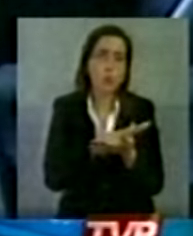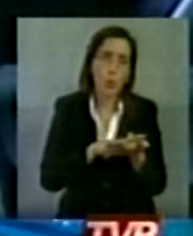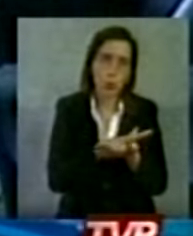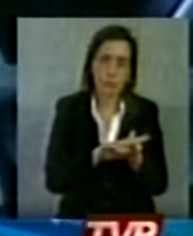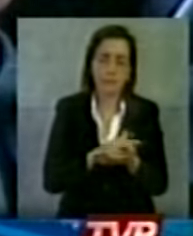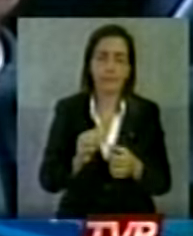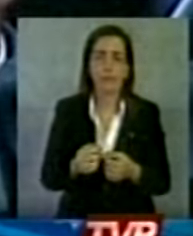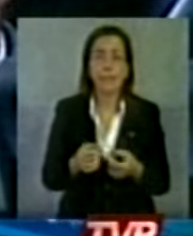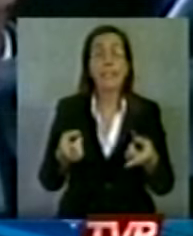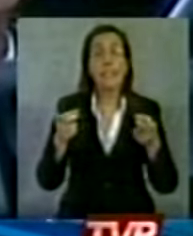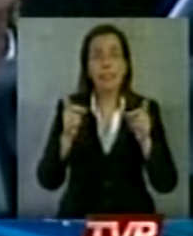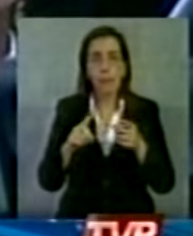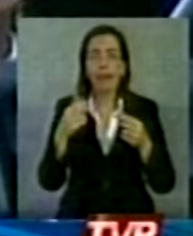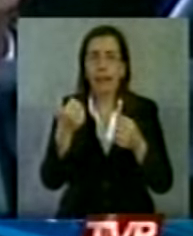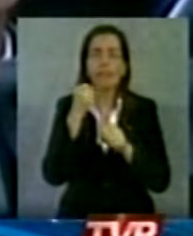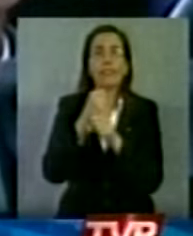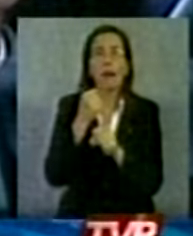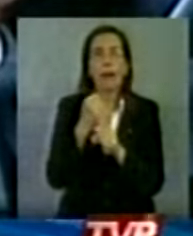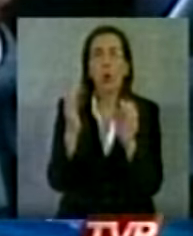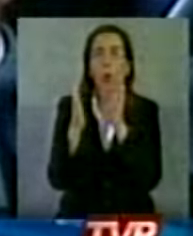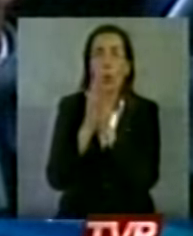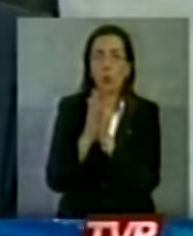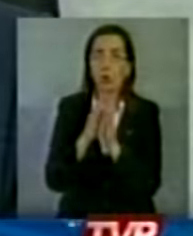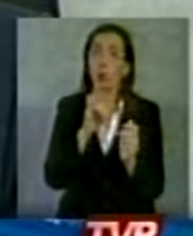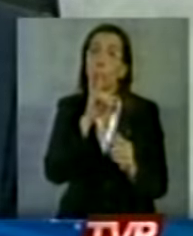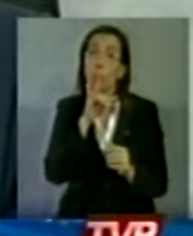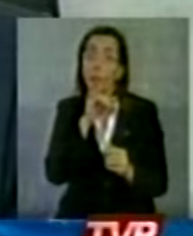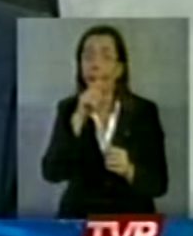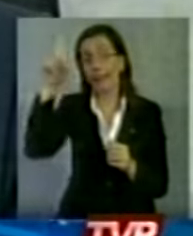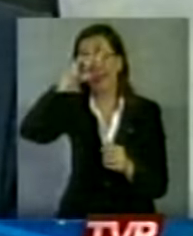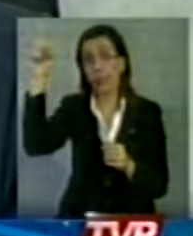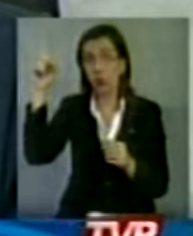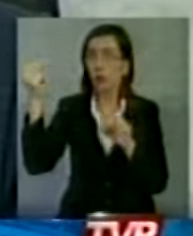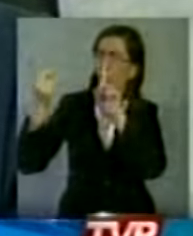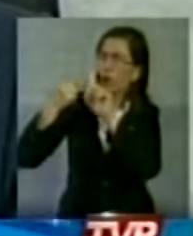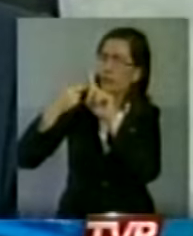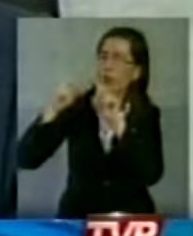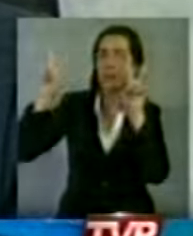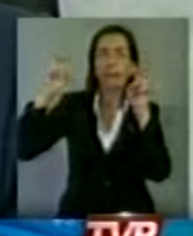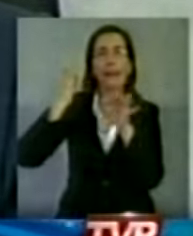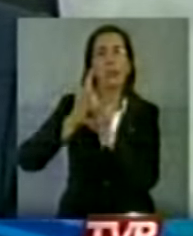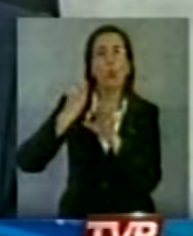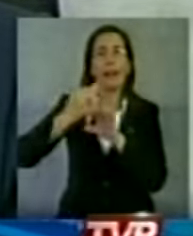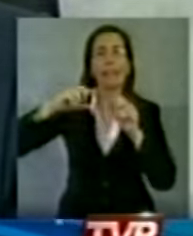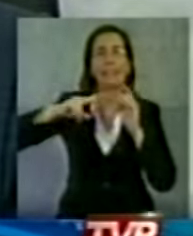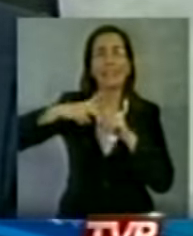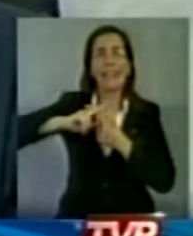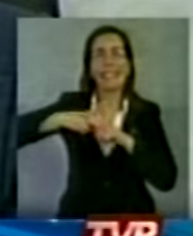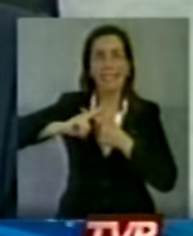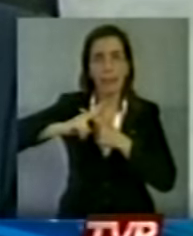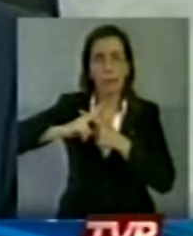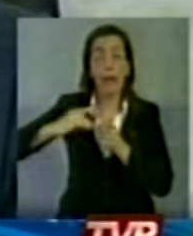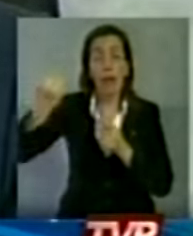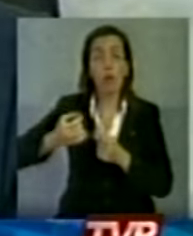Hemos generado también una agenda de trabajo provincia-nación referida a la educación técnica, uno de cuyos